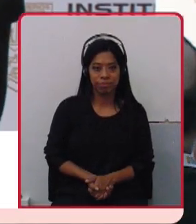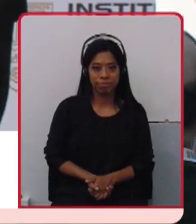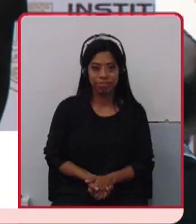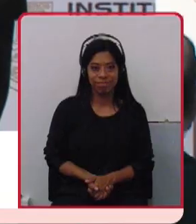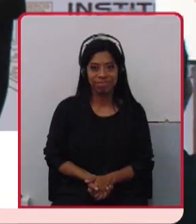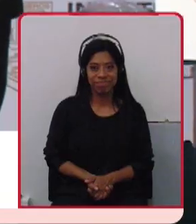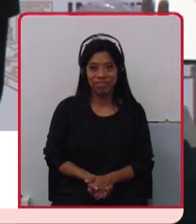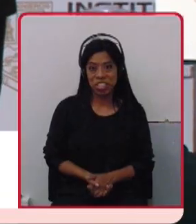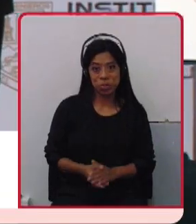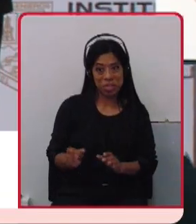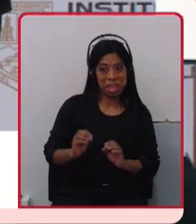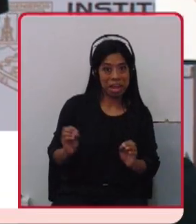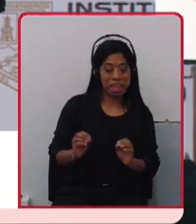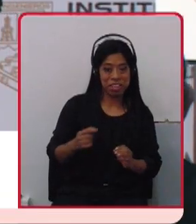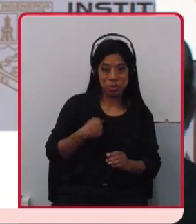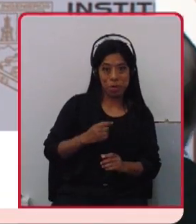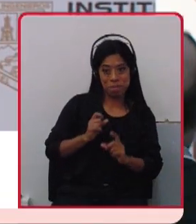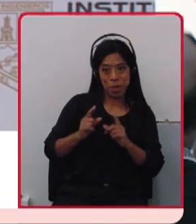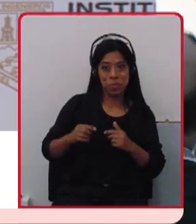Y si no, yo tengo preguntas.